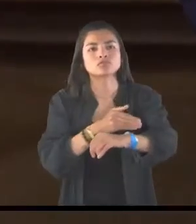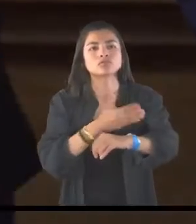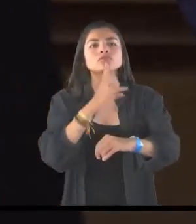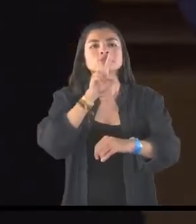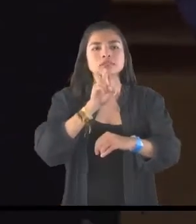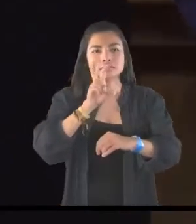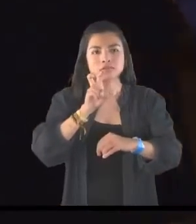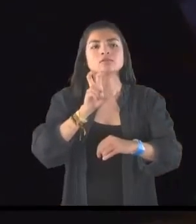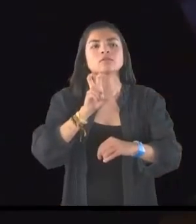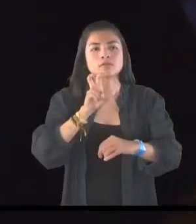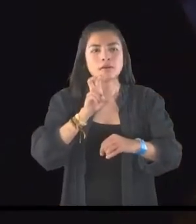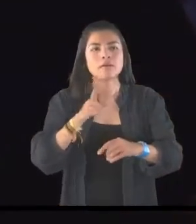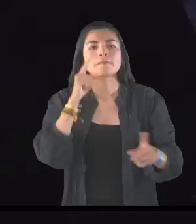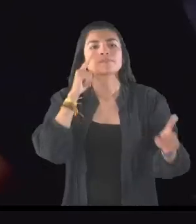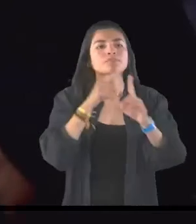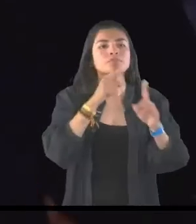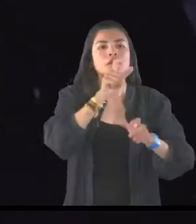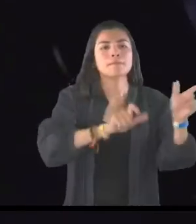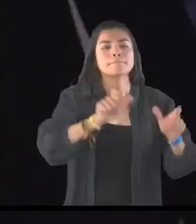que beneficiarán a